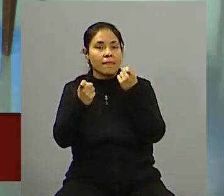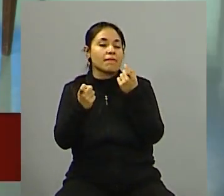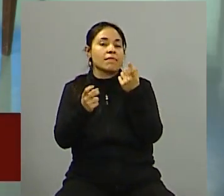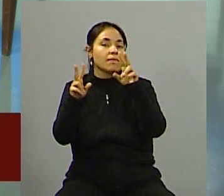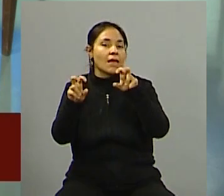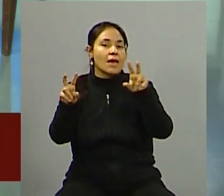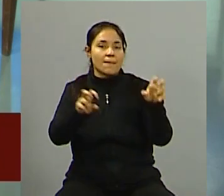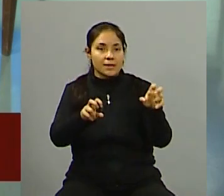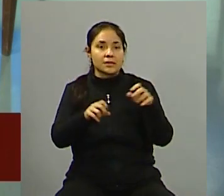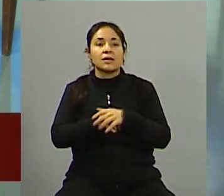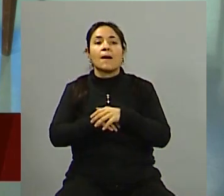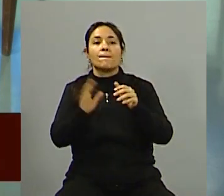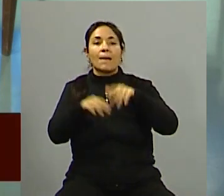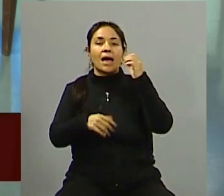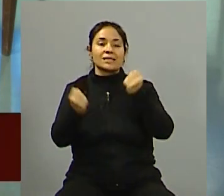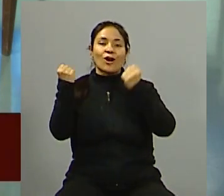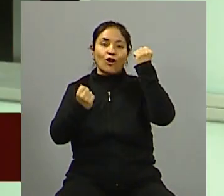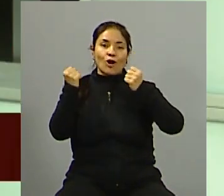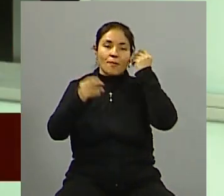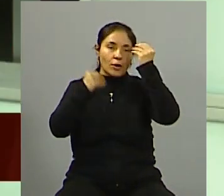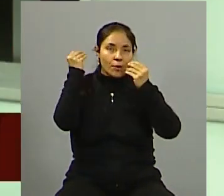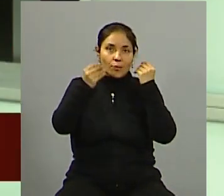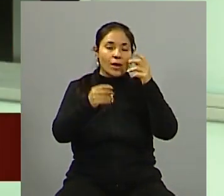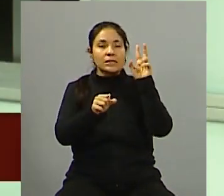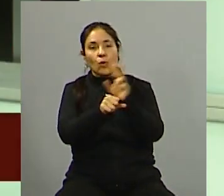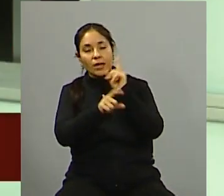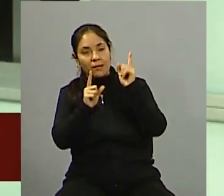son los que creo que más nos agobian, duda, ¿no? La duda. Seguridad. Pero